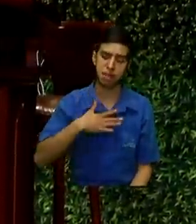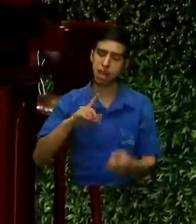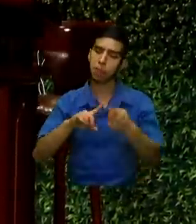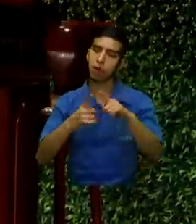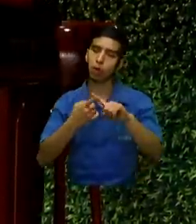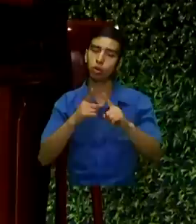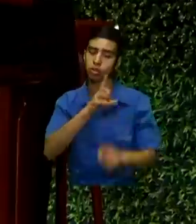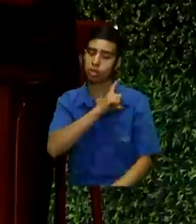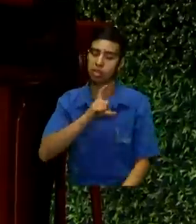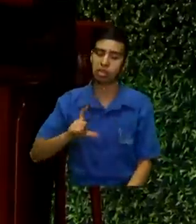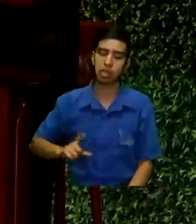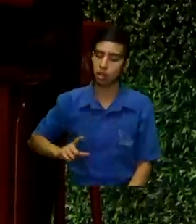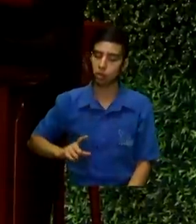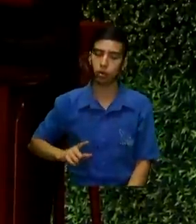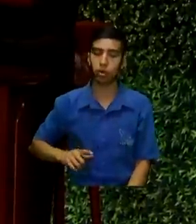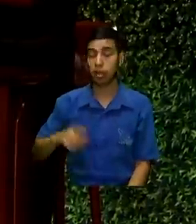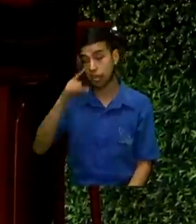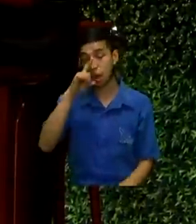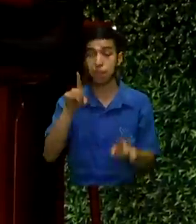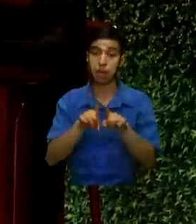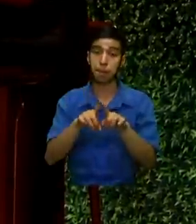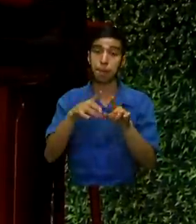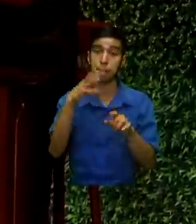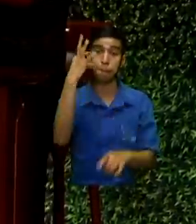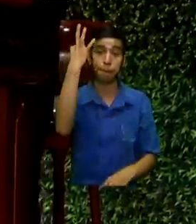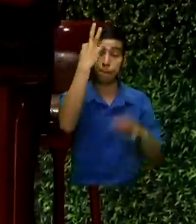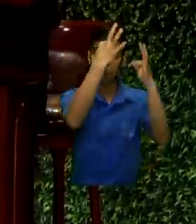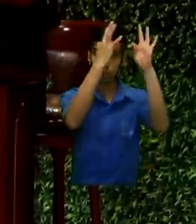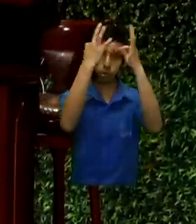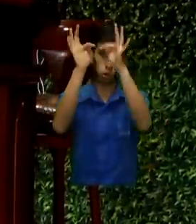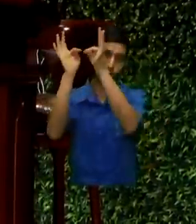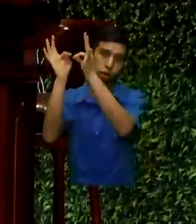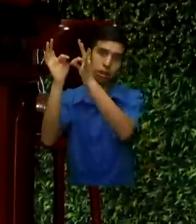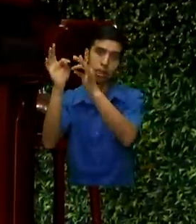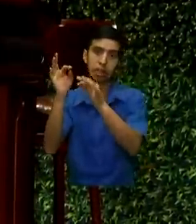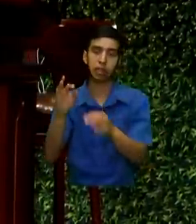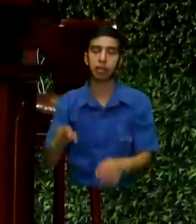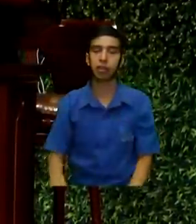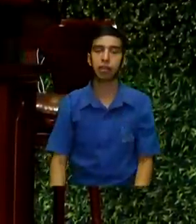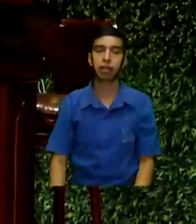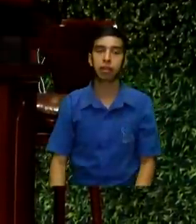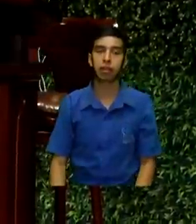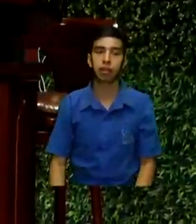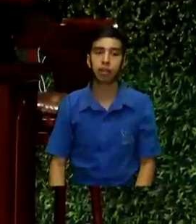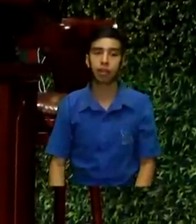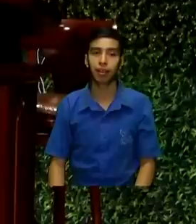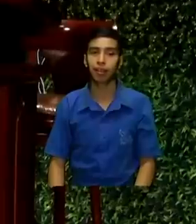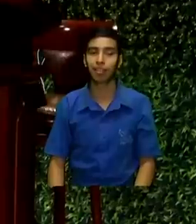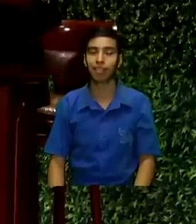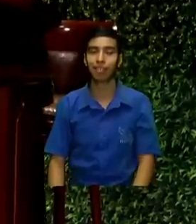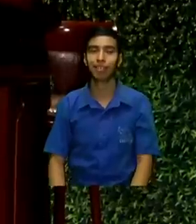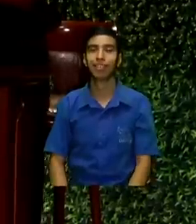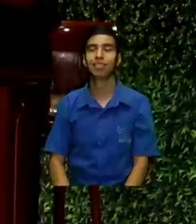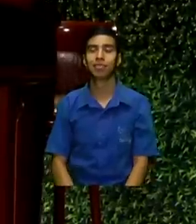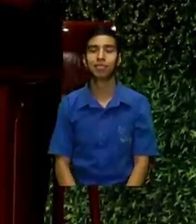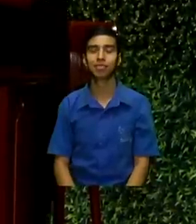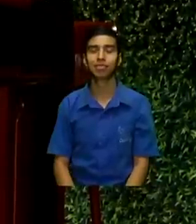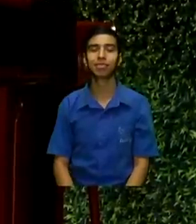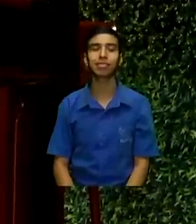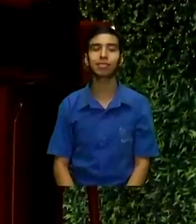pastor, yo también, él predica y yo también, él me tira y yo también,